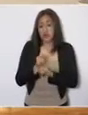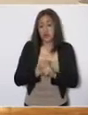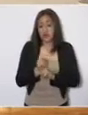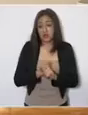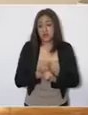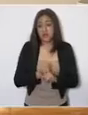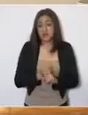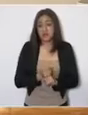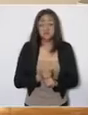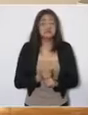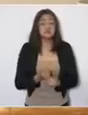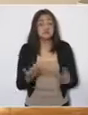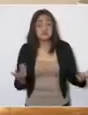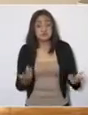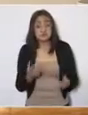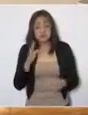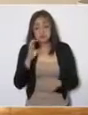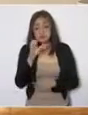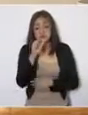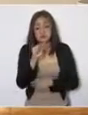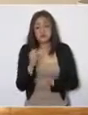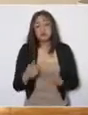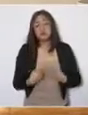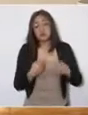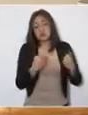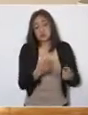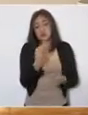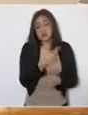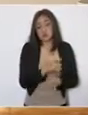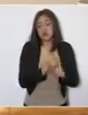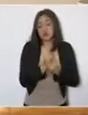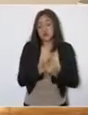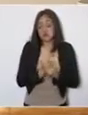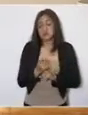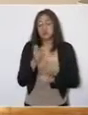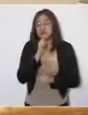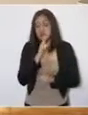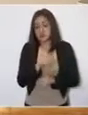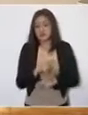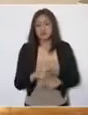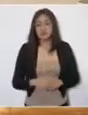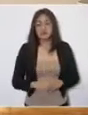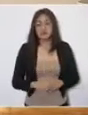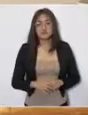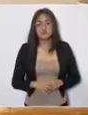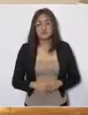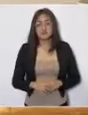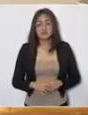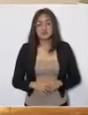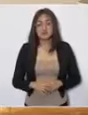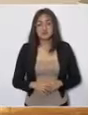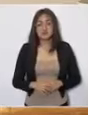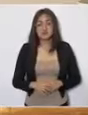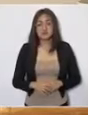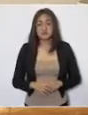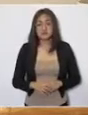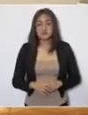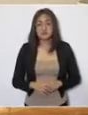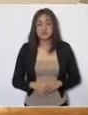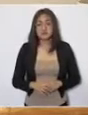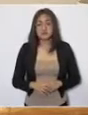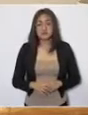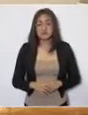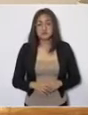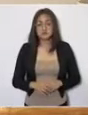y sea tendrá que entregarla a la autoridad investigadora donde en el